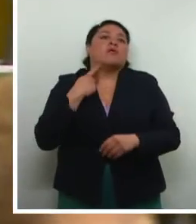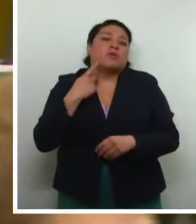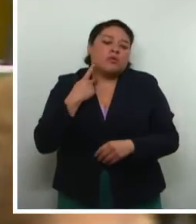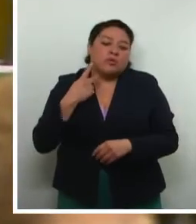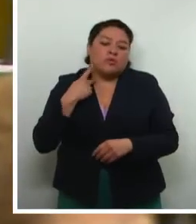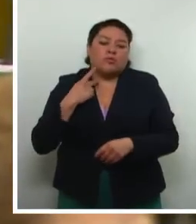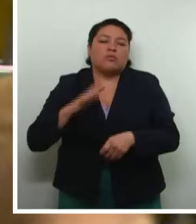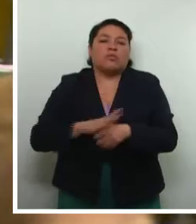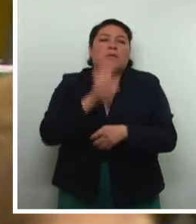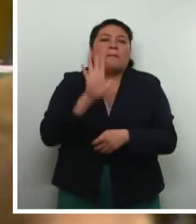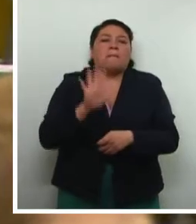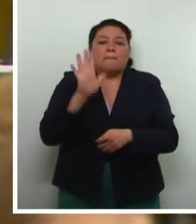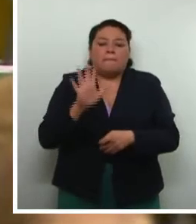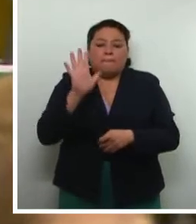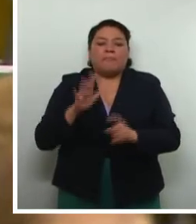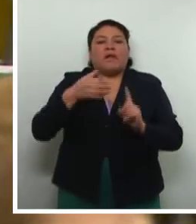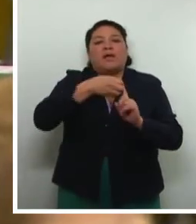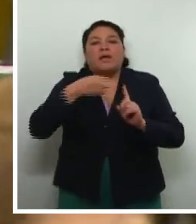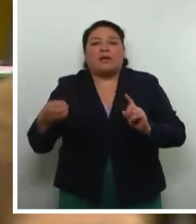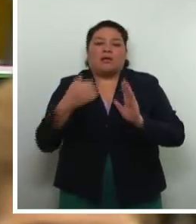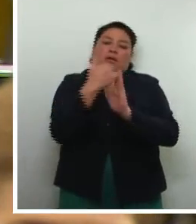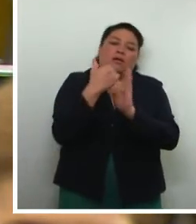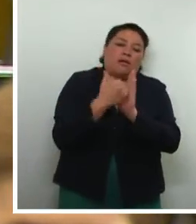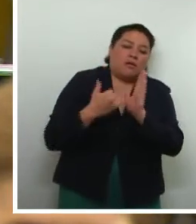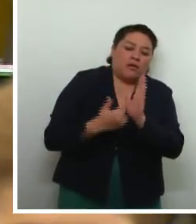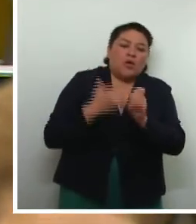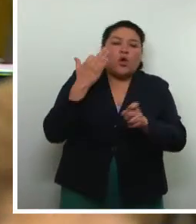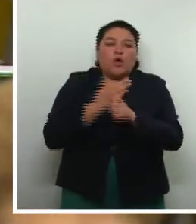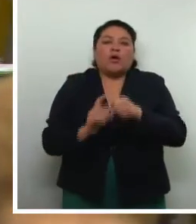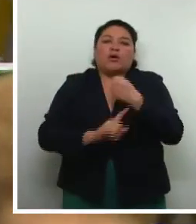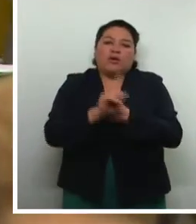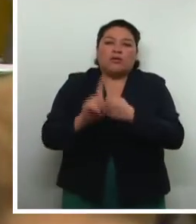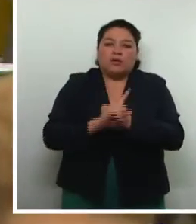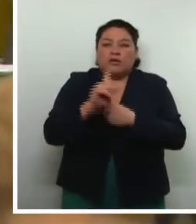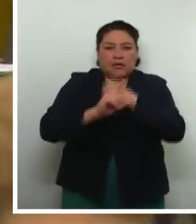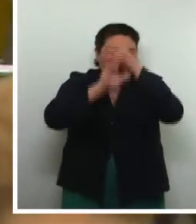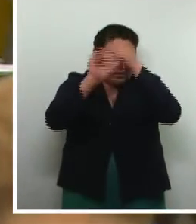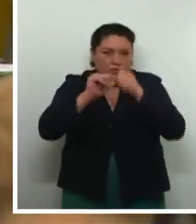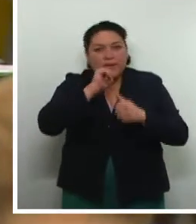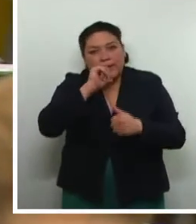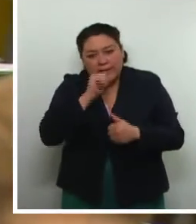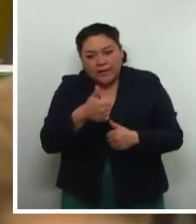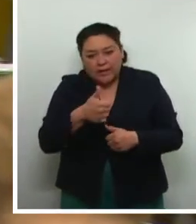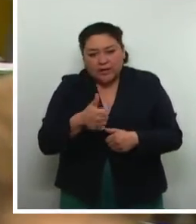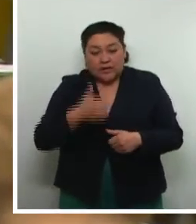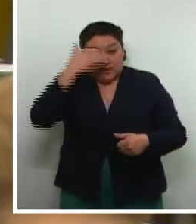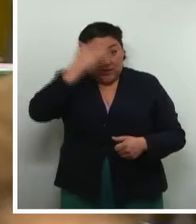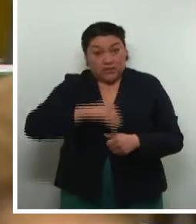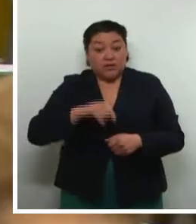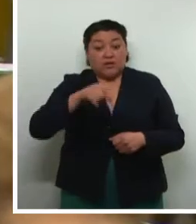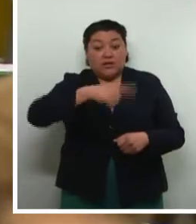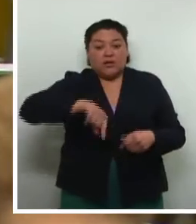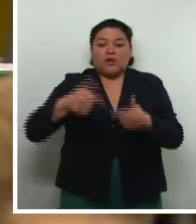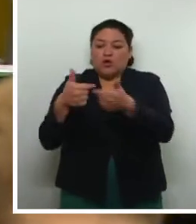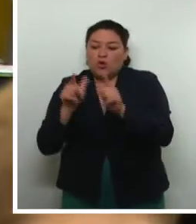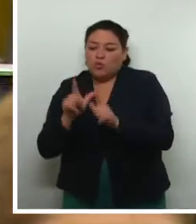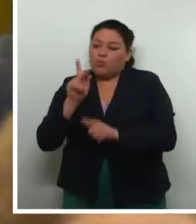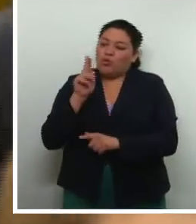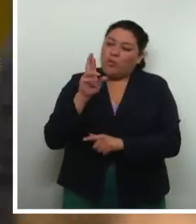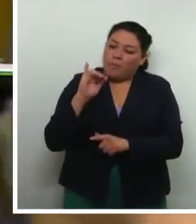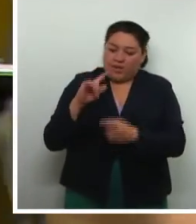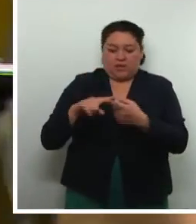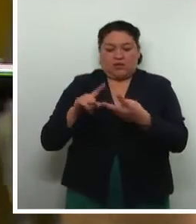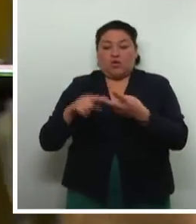que parece de metodología y no se ha resuelto. Lo que hacen permanentemente el PRI y el